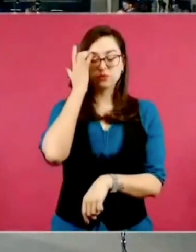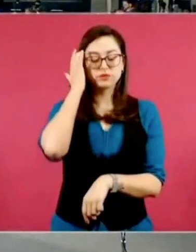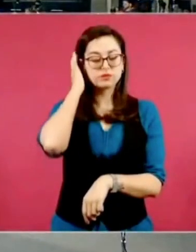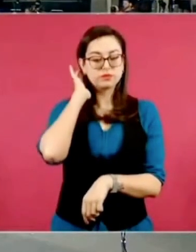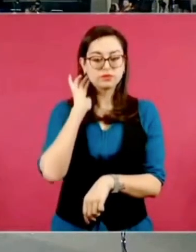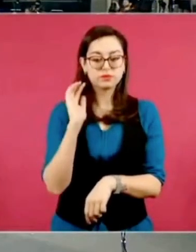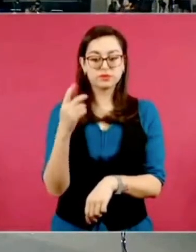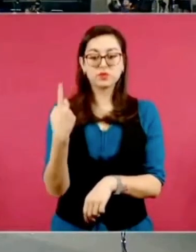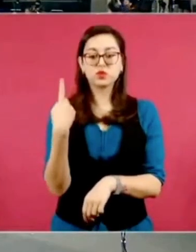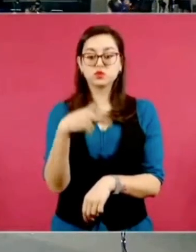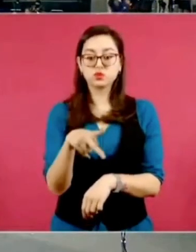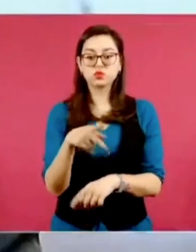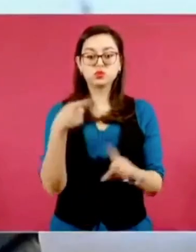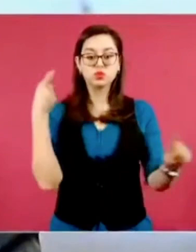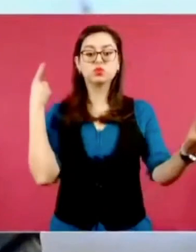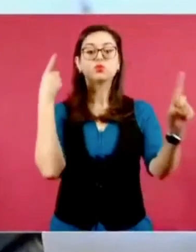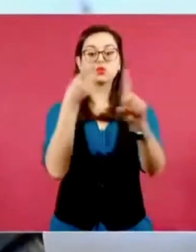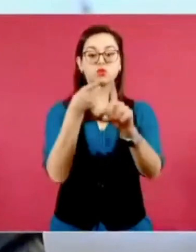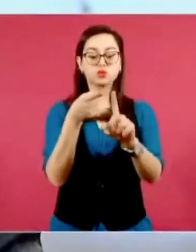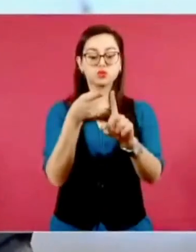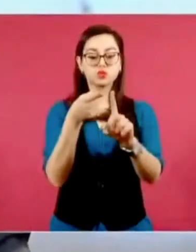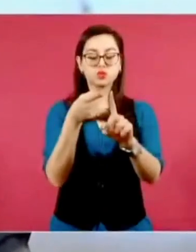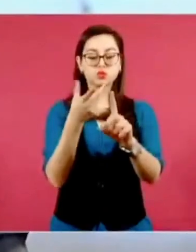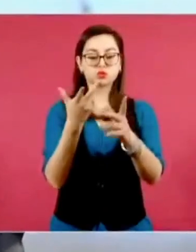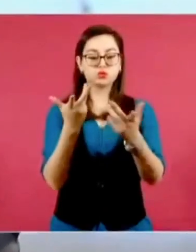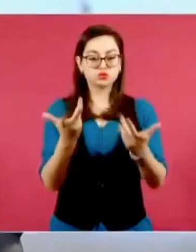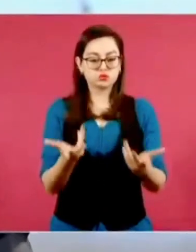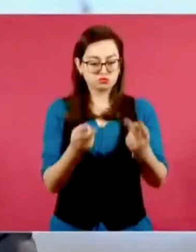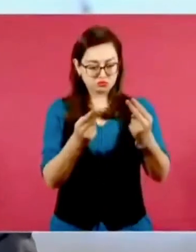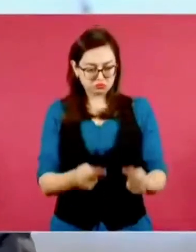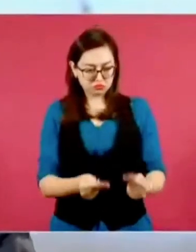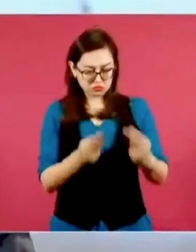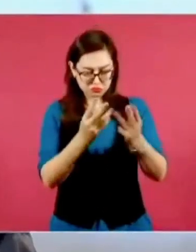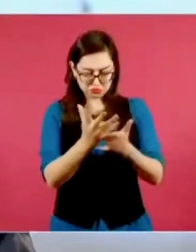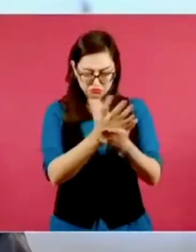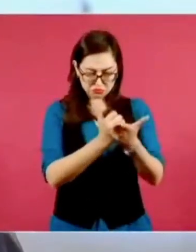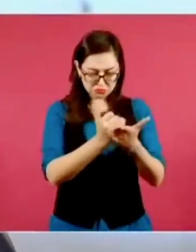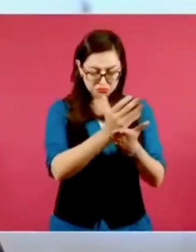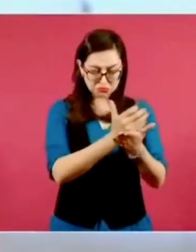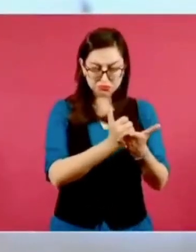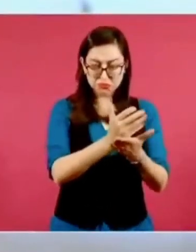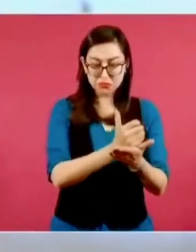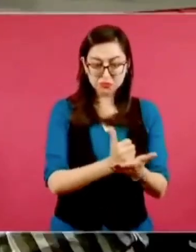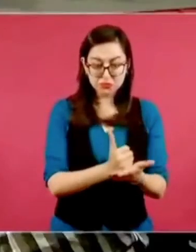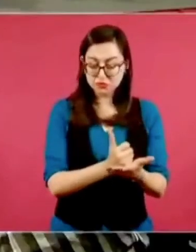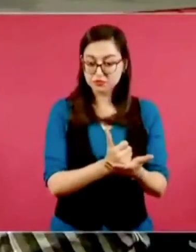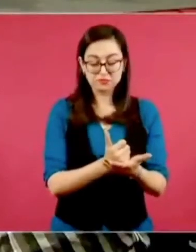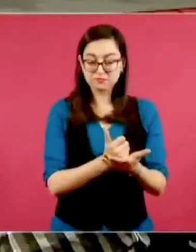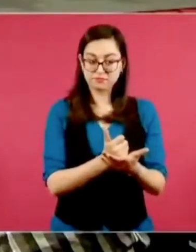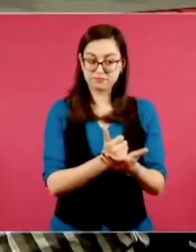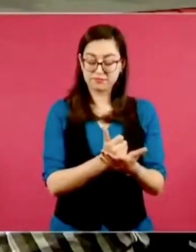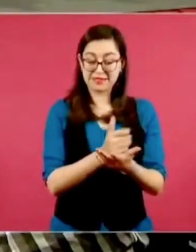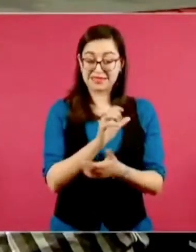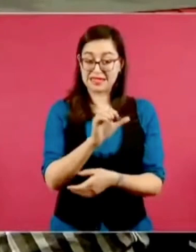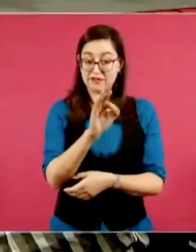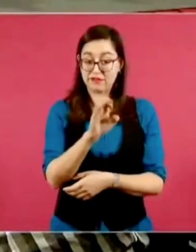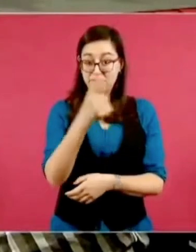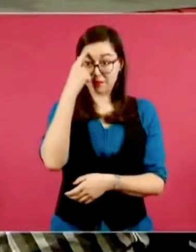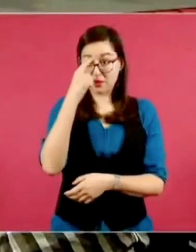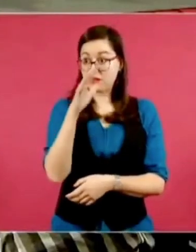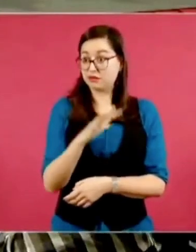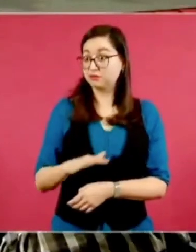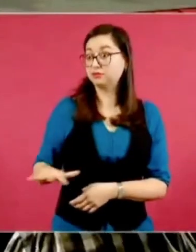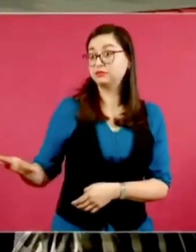reduciendo la finalidad a la mera obtención de utilidades sin ninguna función social.